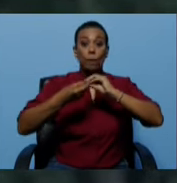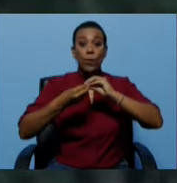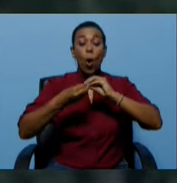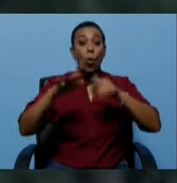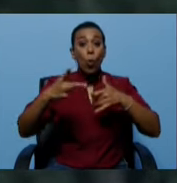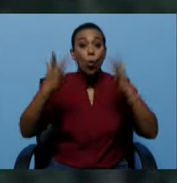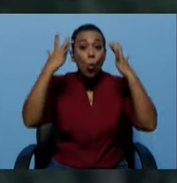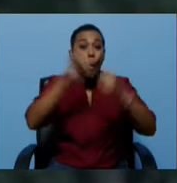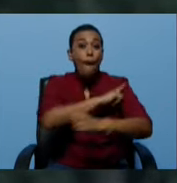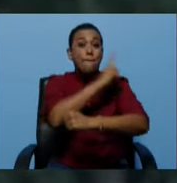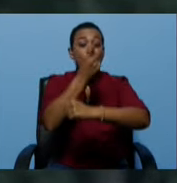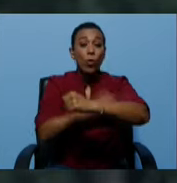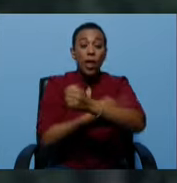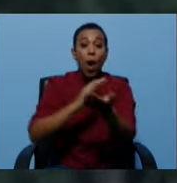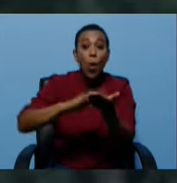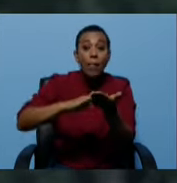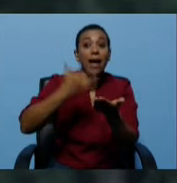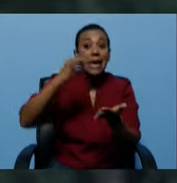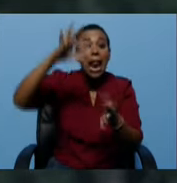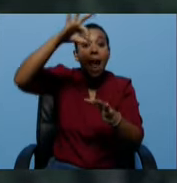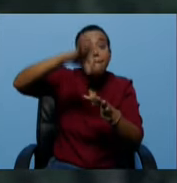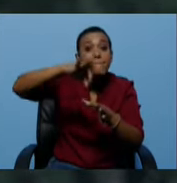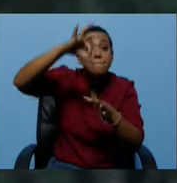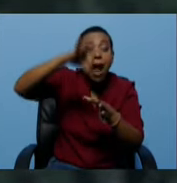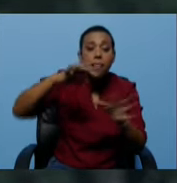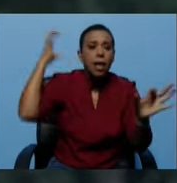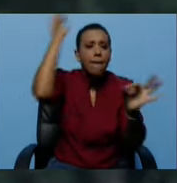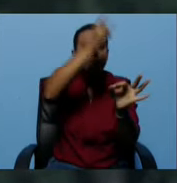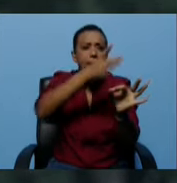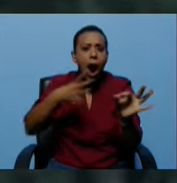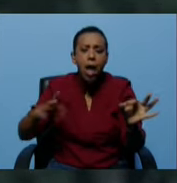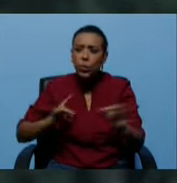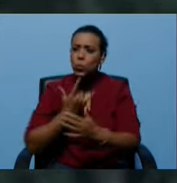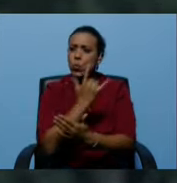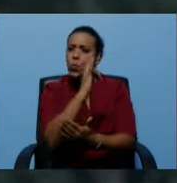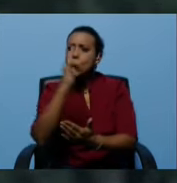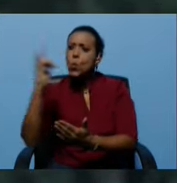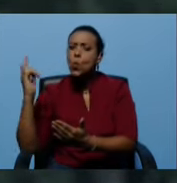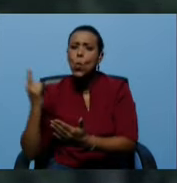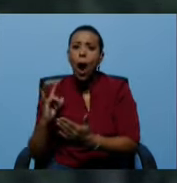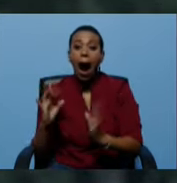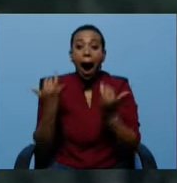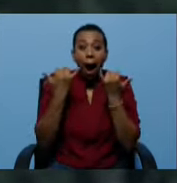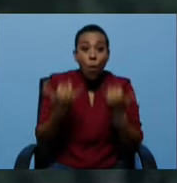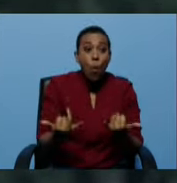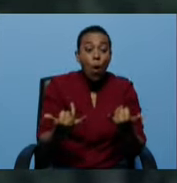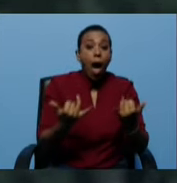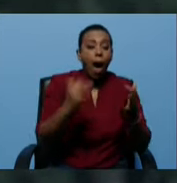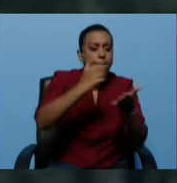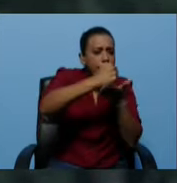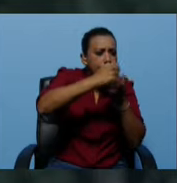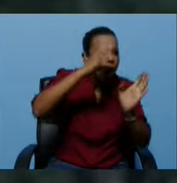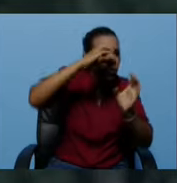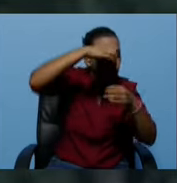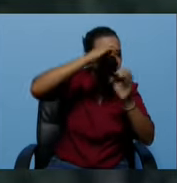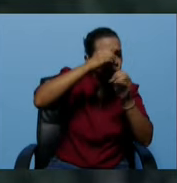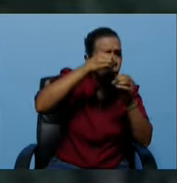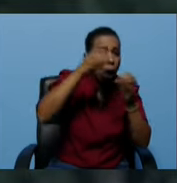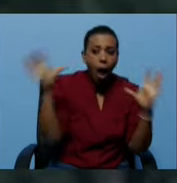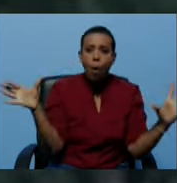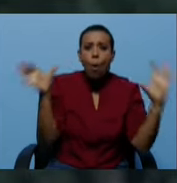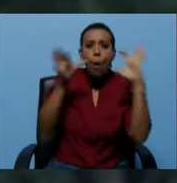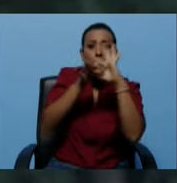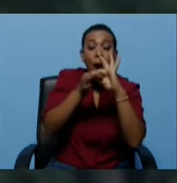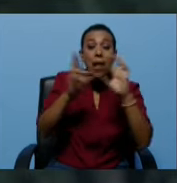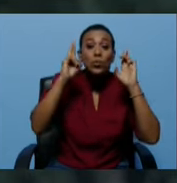el poder curativo que tiene el Amazonas, unirlo a las ciencias médicas que conocemos, por